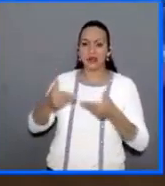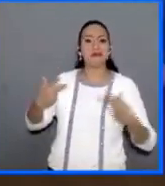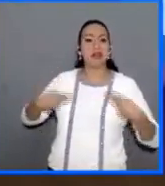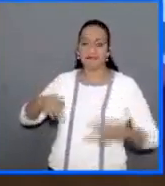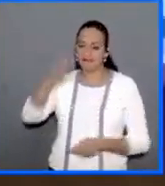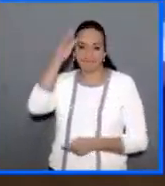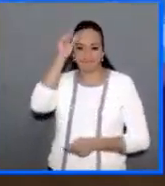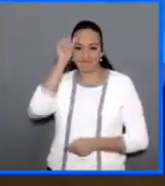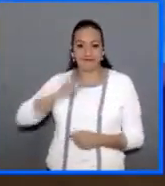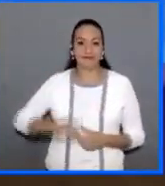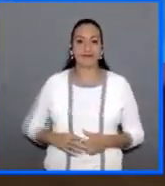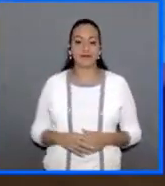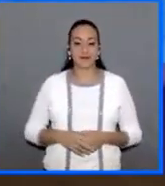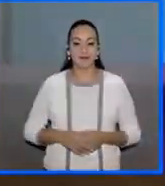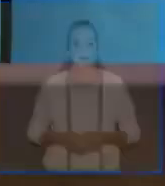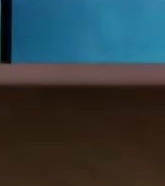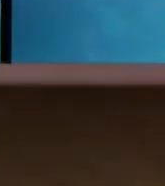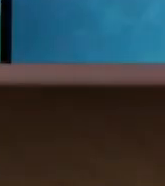judicial.